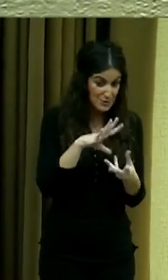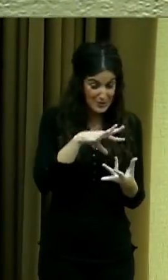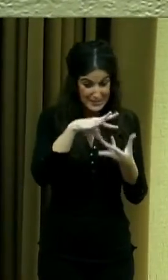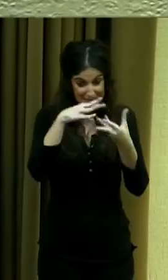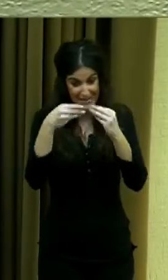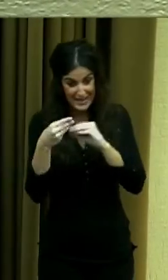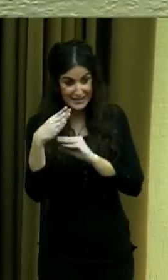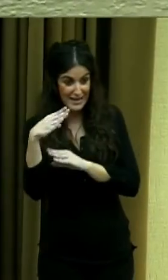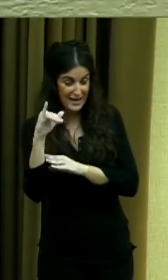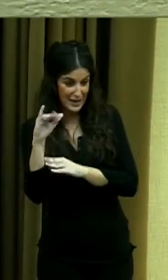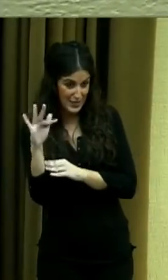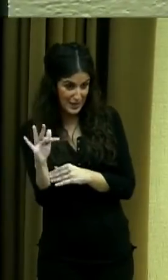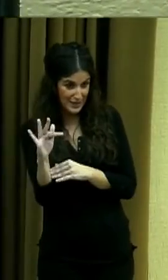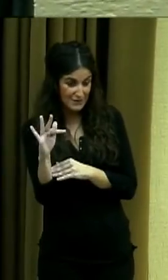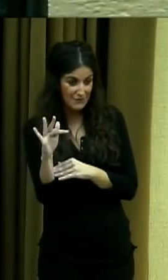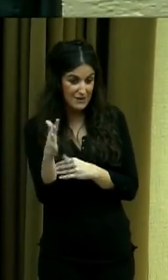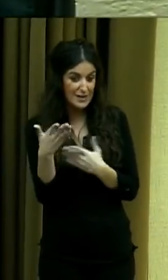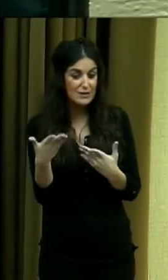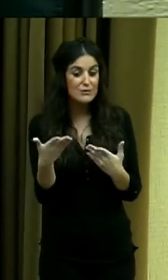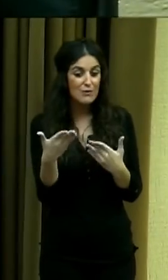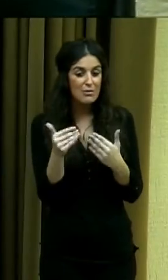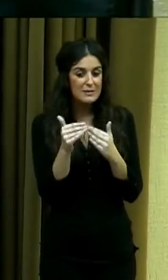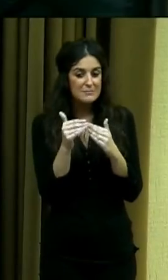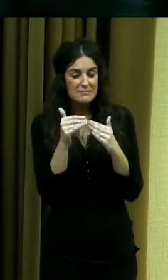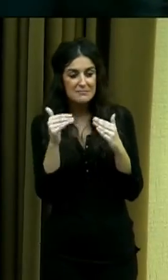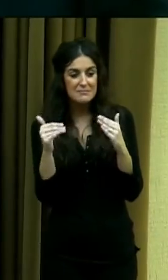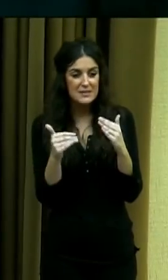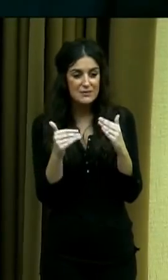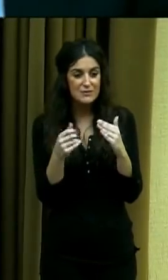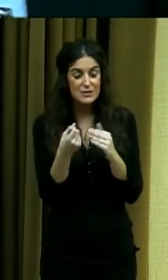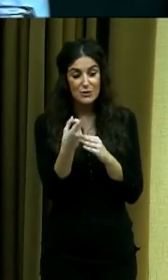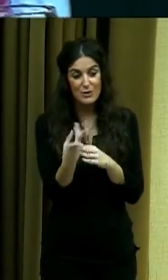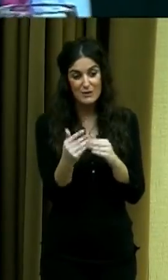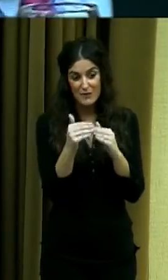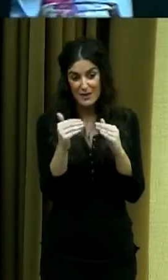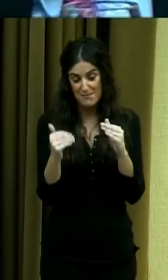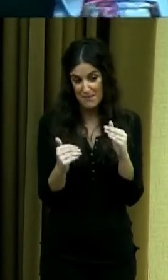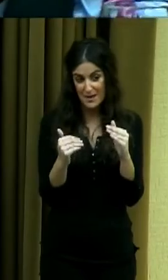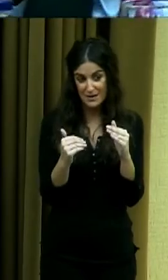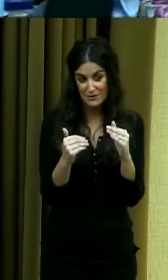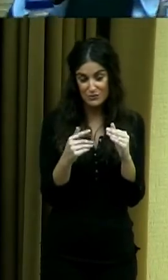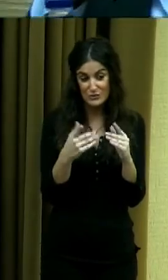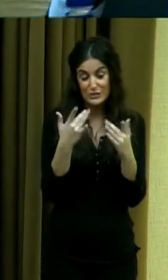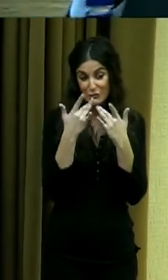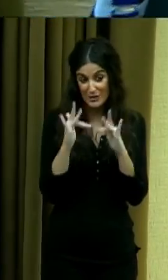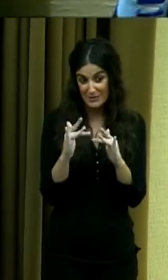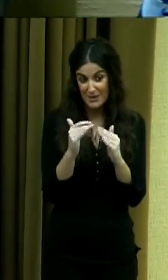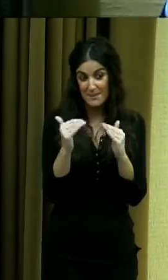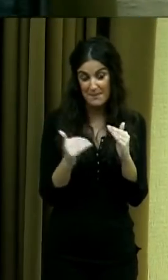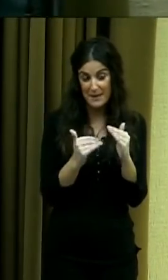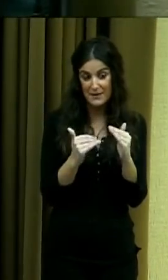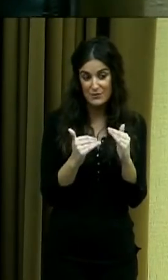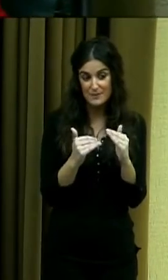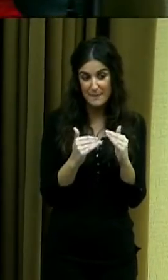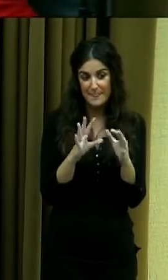CID, entonces se va a pormenorizar mucho más, se va a cuantificar y se va a objetivar mucho más las valoraciones, en cuanto